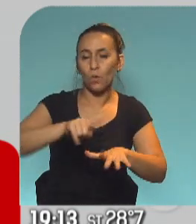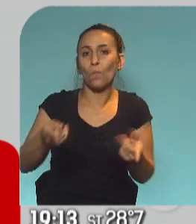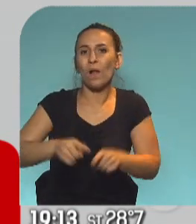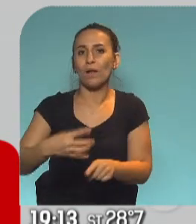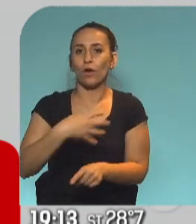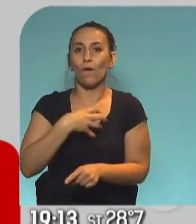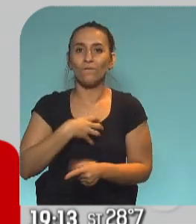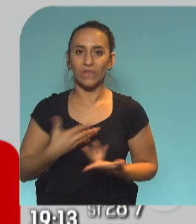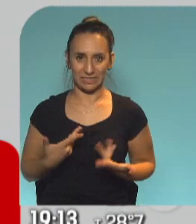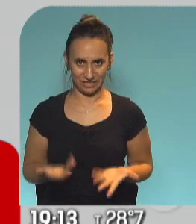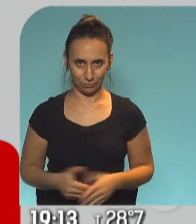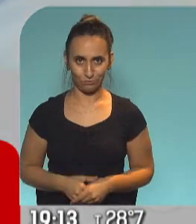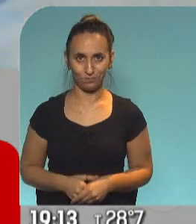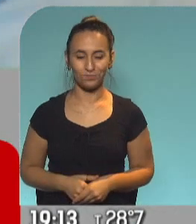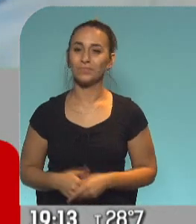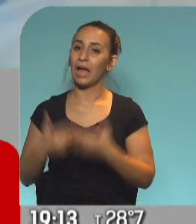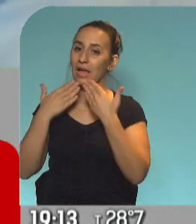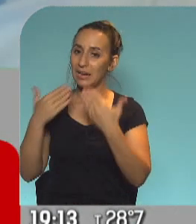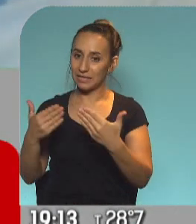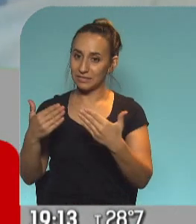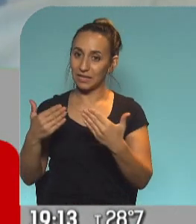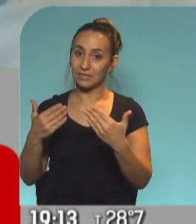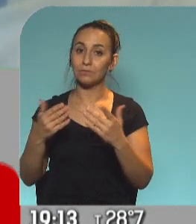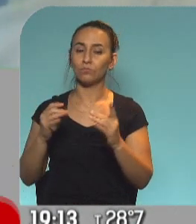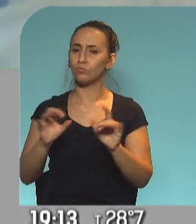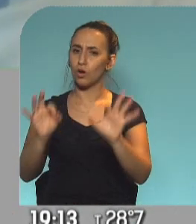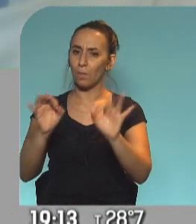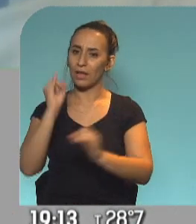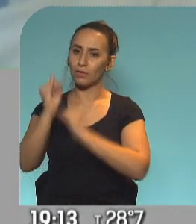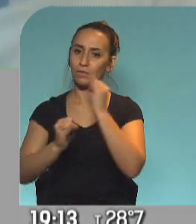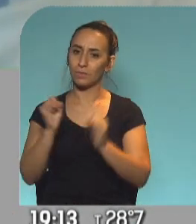propague, que no haya un segundo fuego. Gracias, Nicolás, siempre completo lo tuyo, te esperamos dentro de un rato nada más.